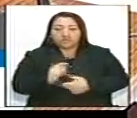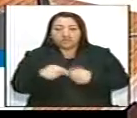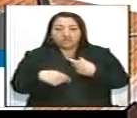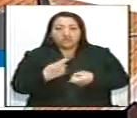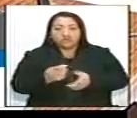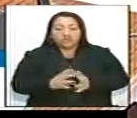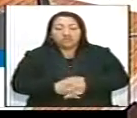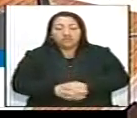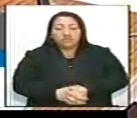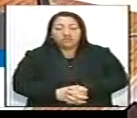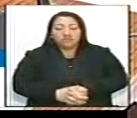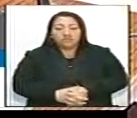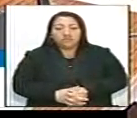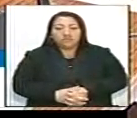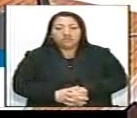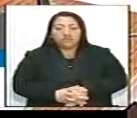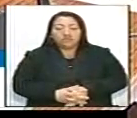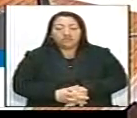favor.